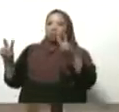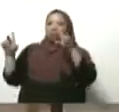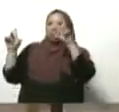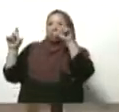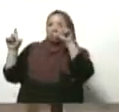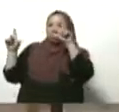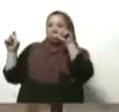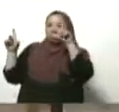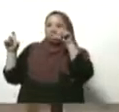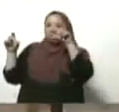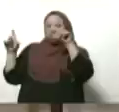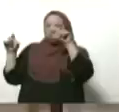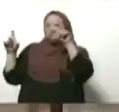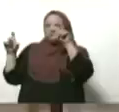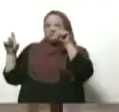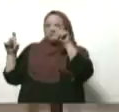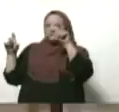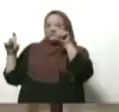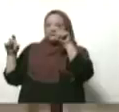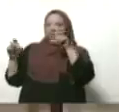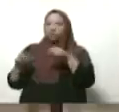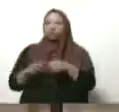pantalla vean ustedes primero